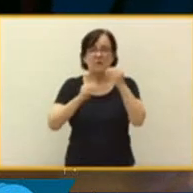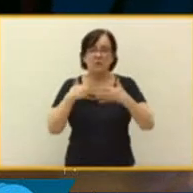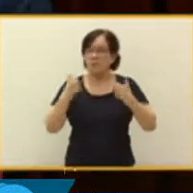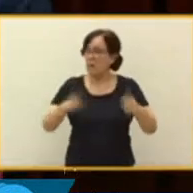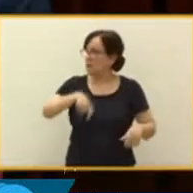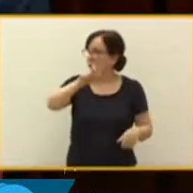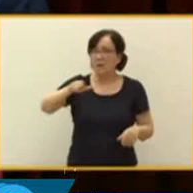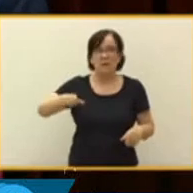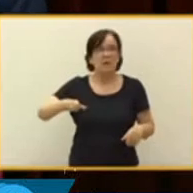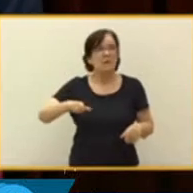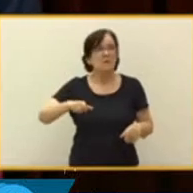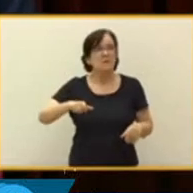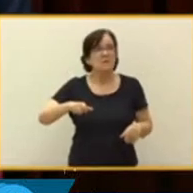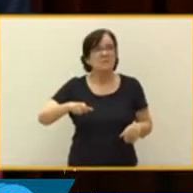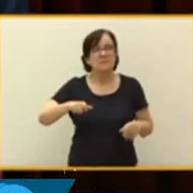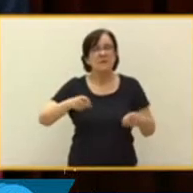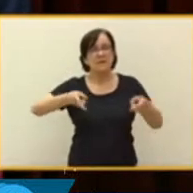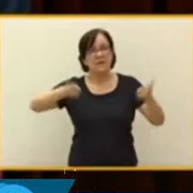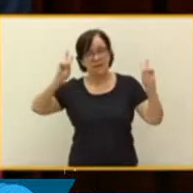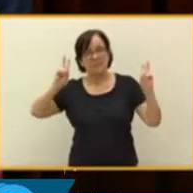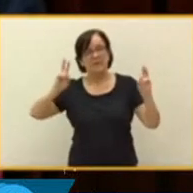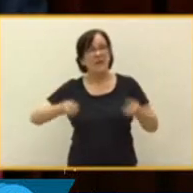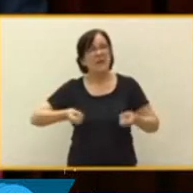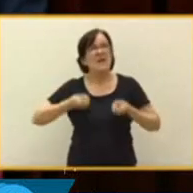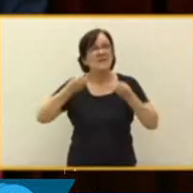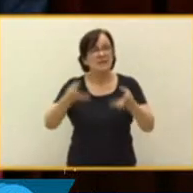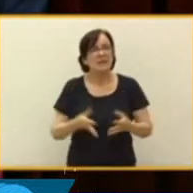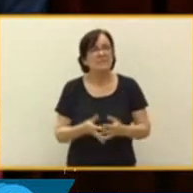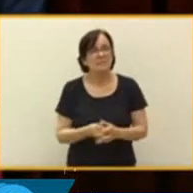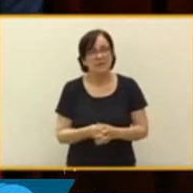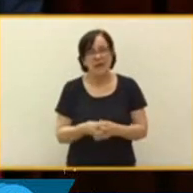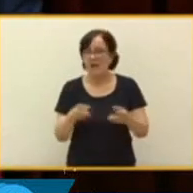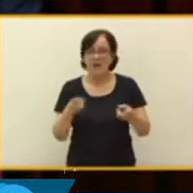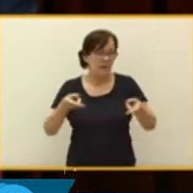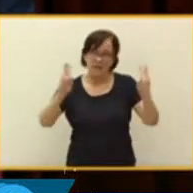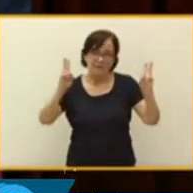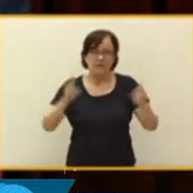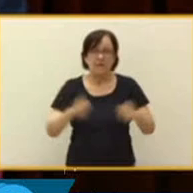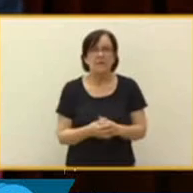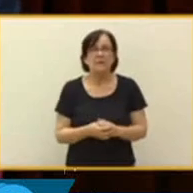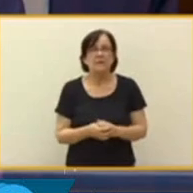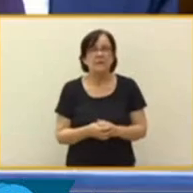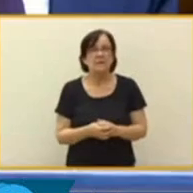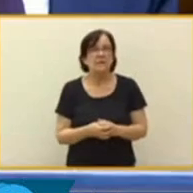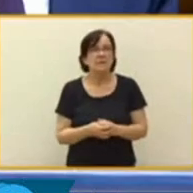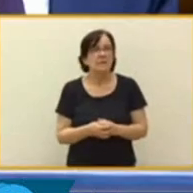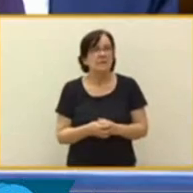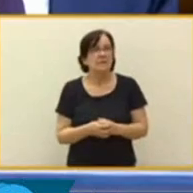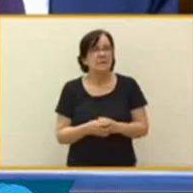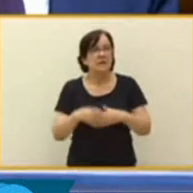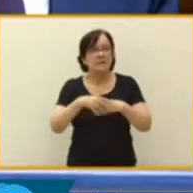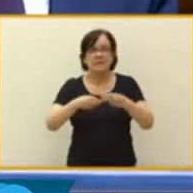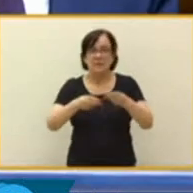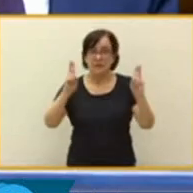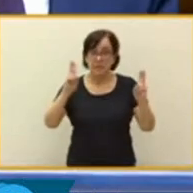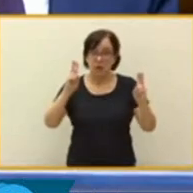que durante un periodo de su vida, dos, tres, cuatro años, ocupan un cargo de responsabilidad, se creen que son,